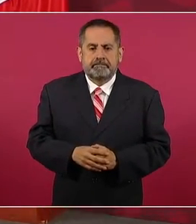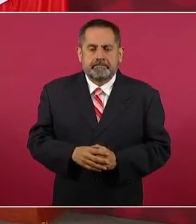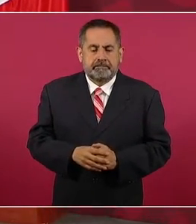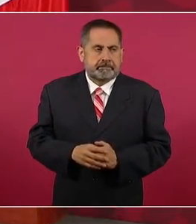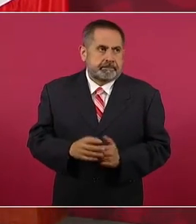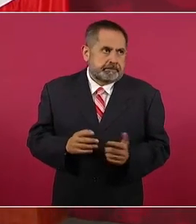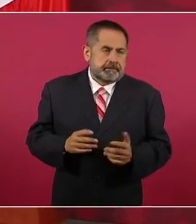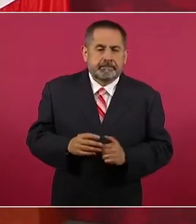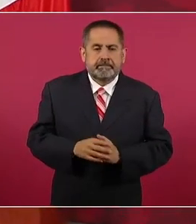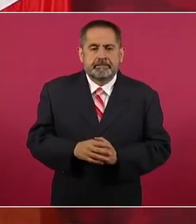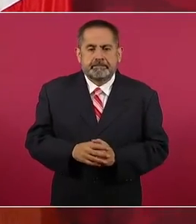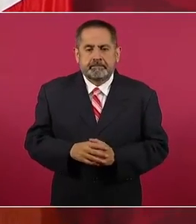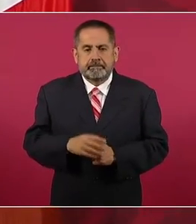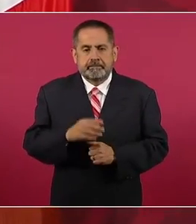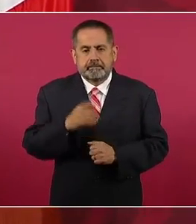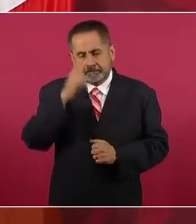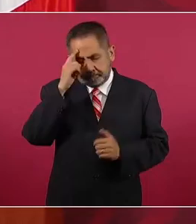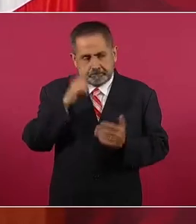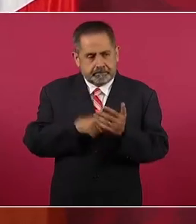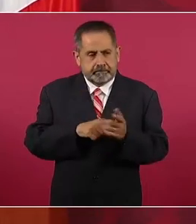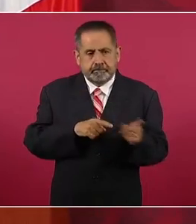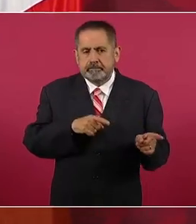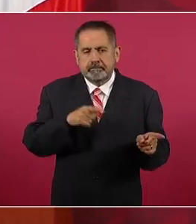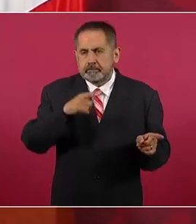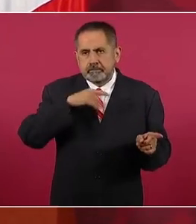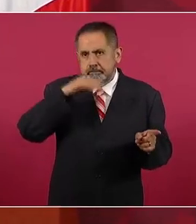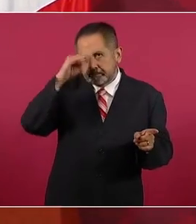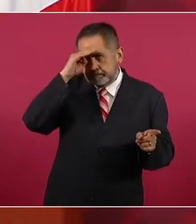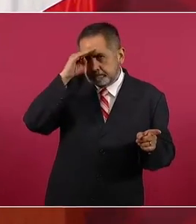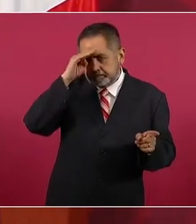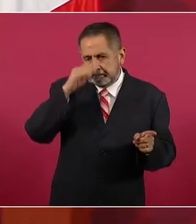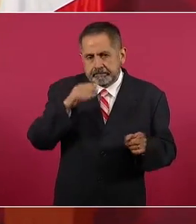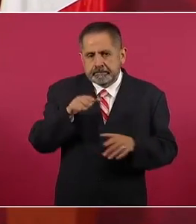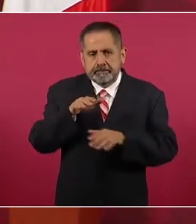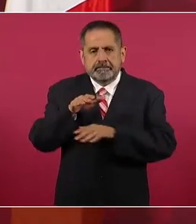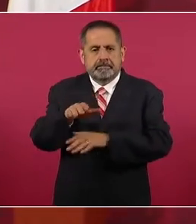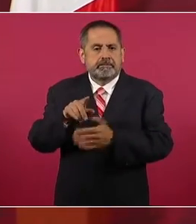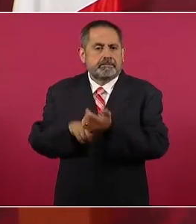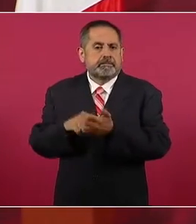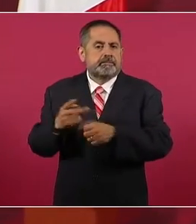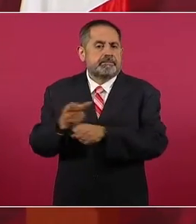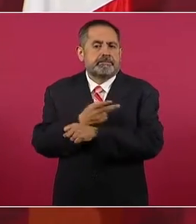Seguramente no toman en cuenta los efectos